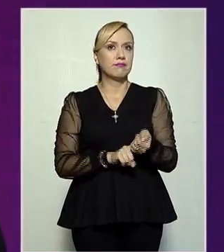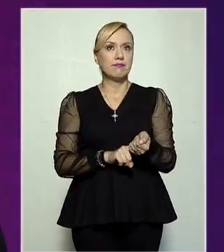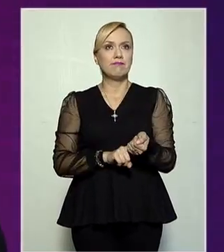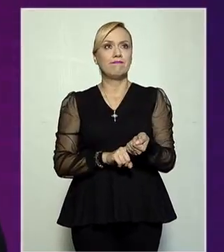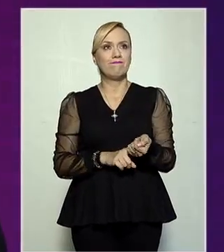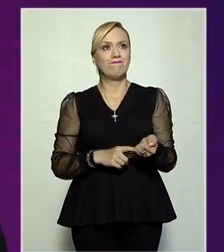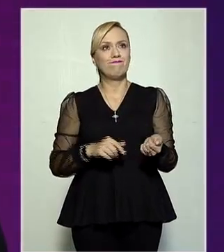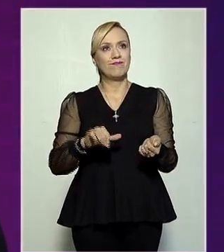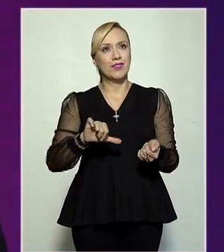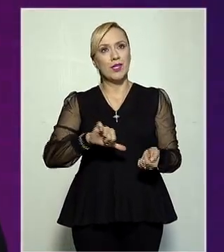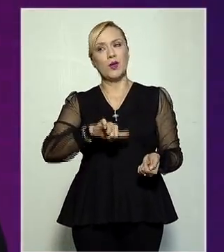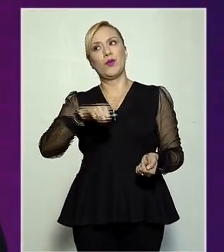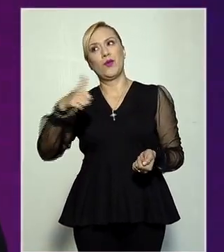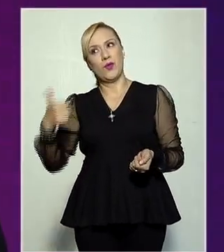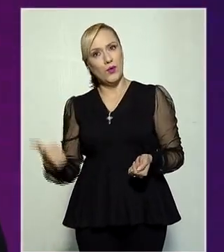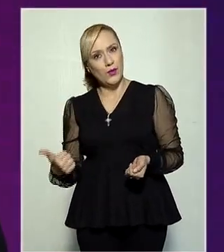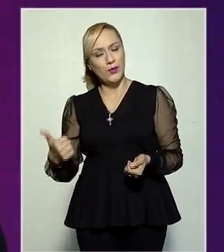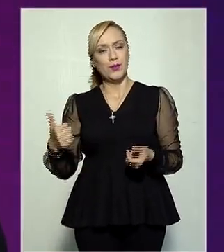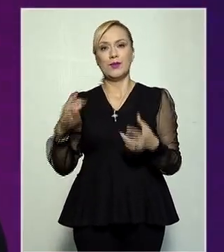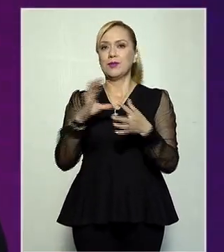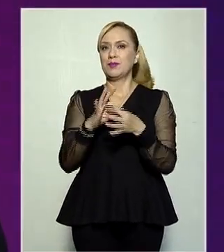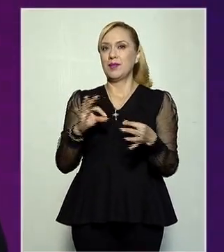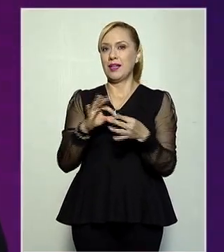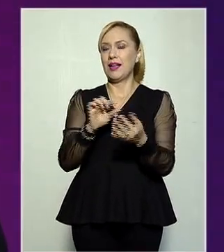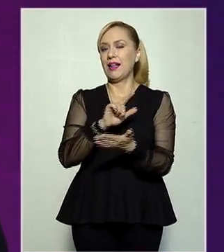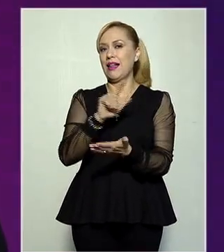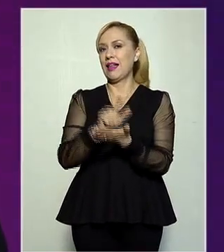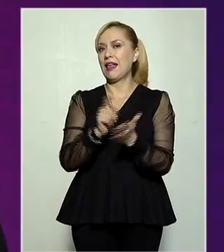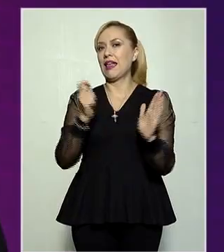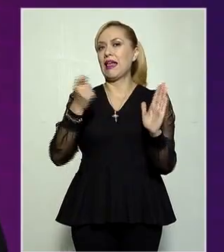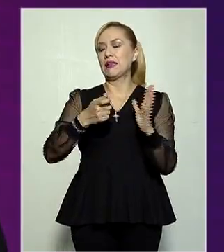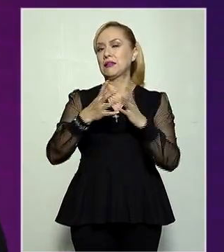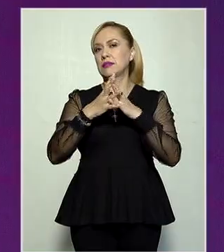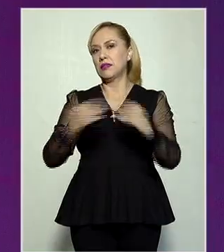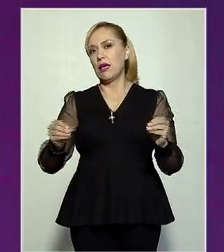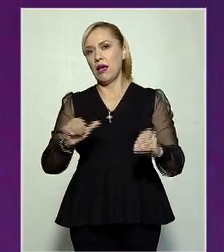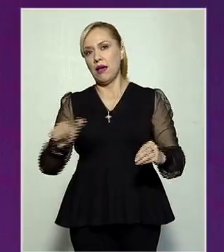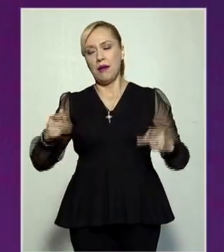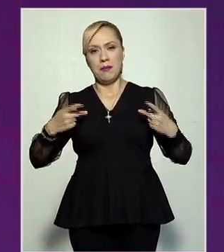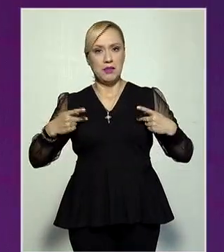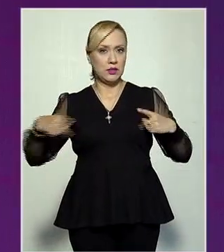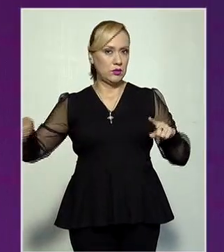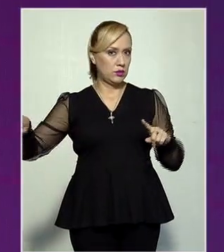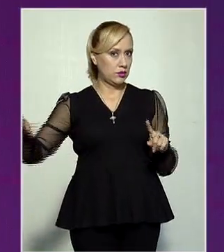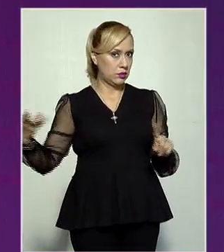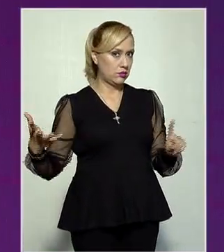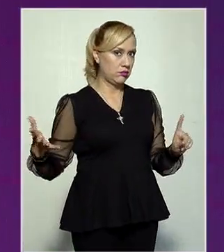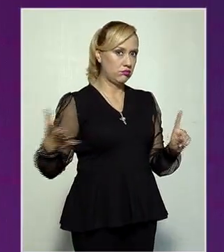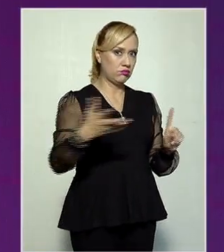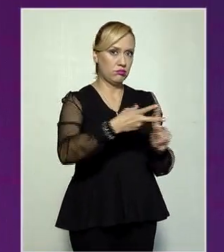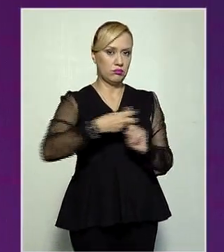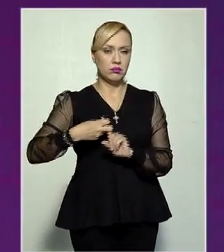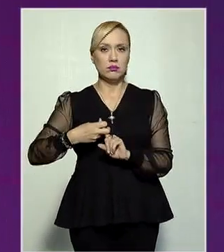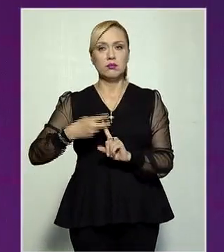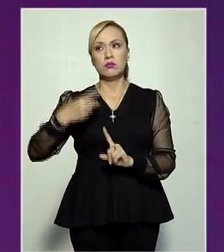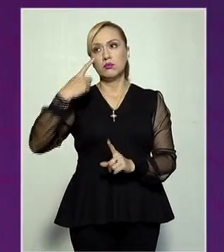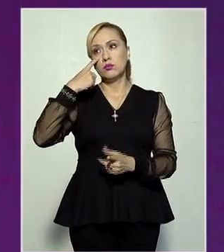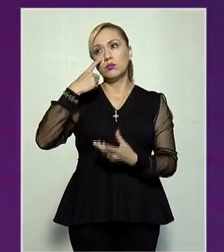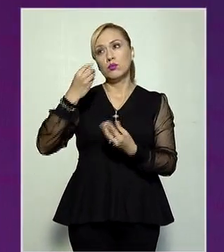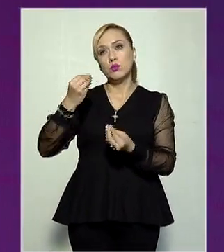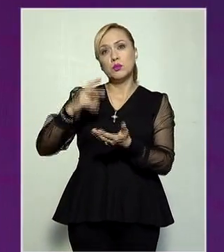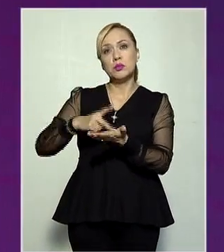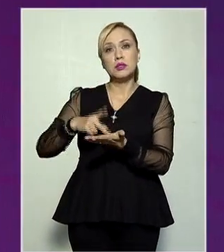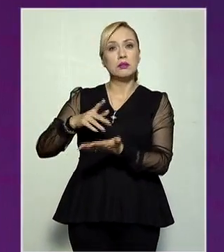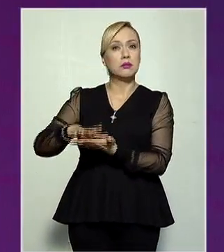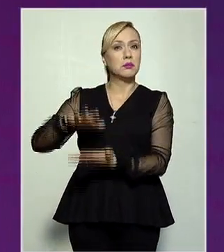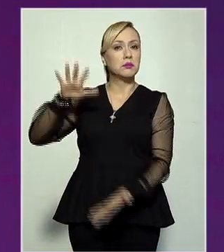tener otra definición legal, que es la desaparición cometida por particulares. Porque en muchos casos pues, no es clara o no se